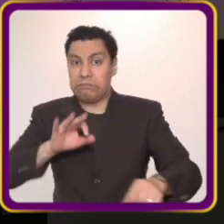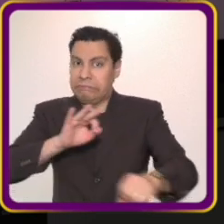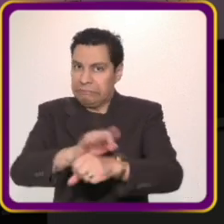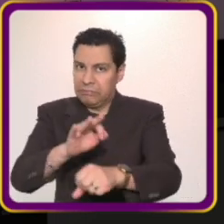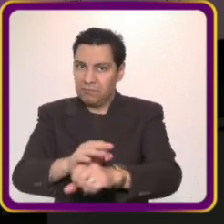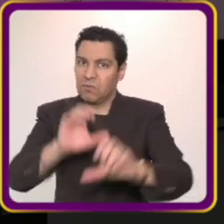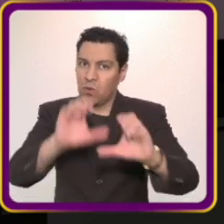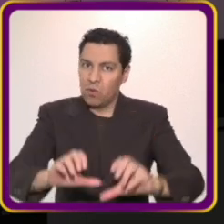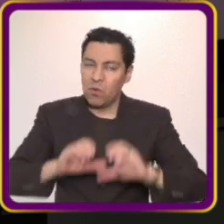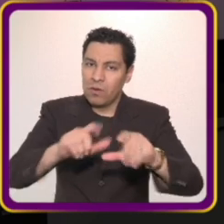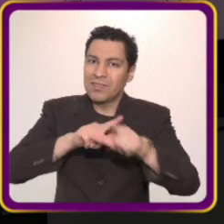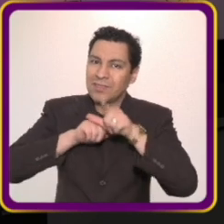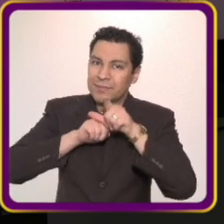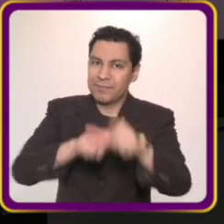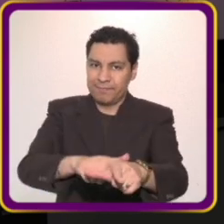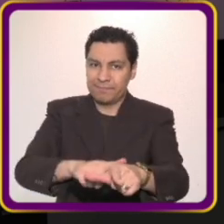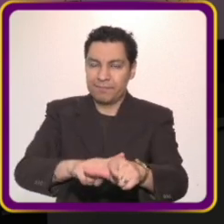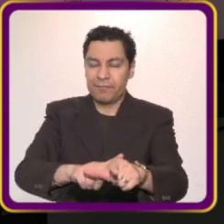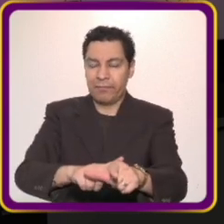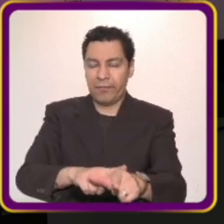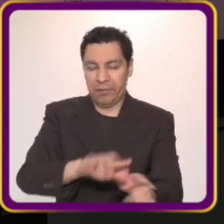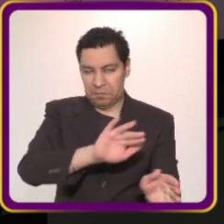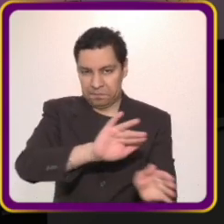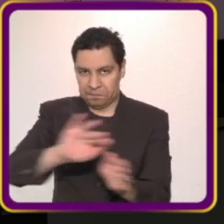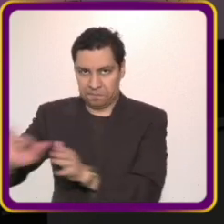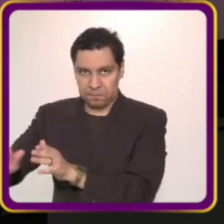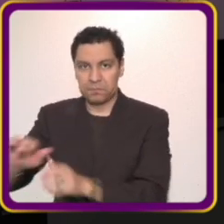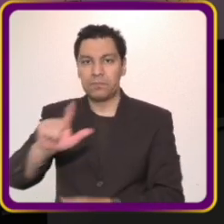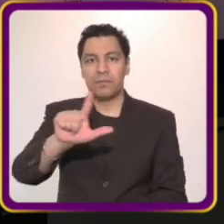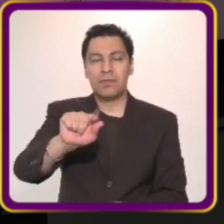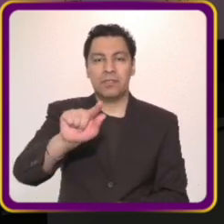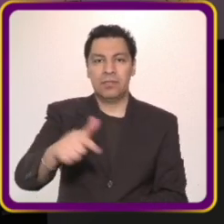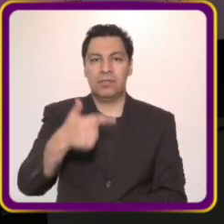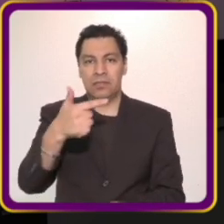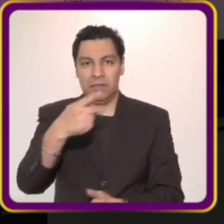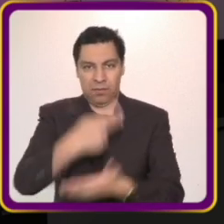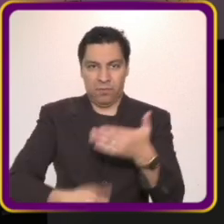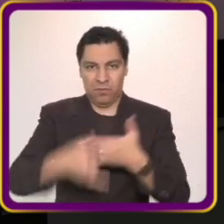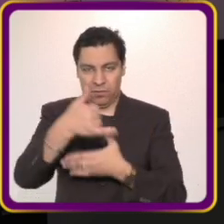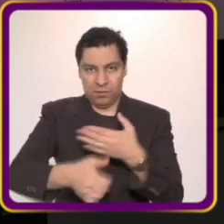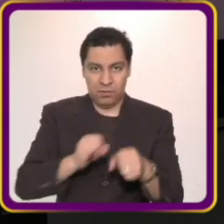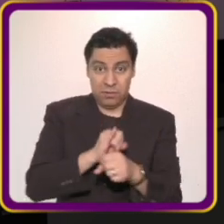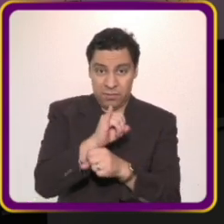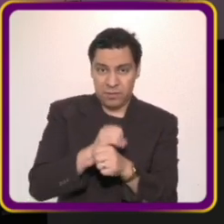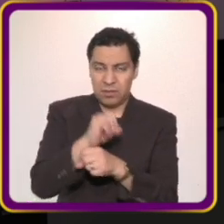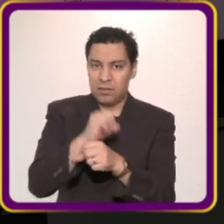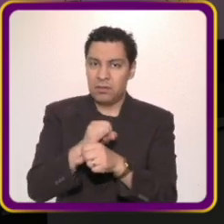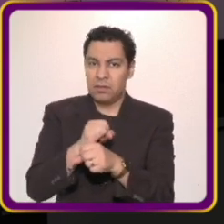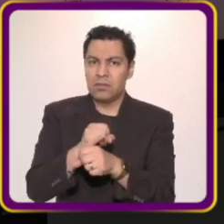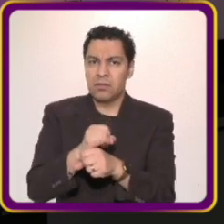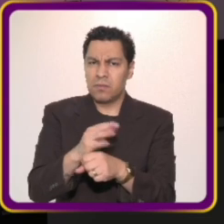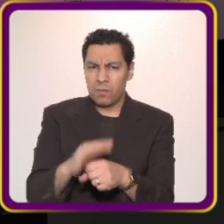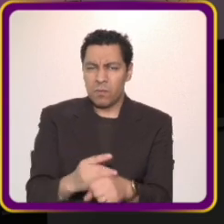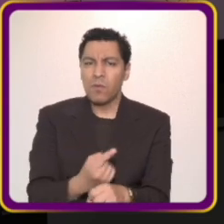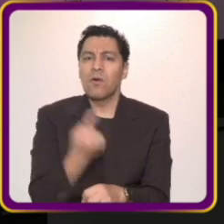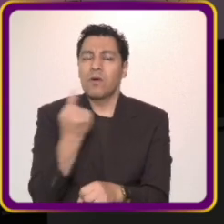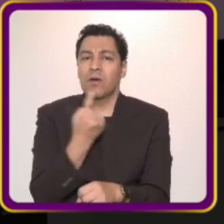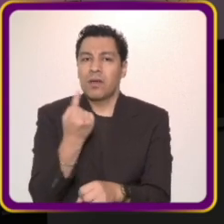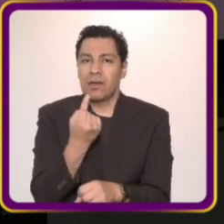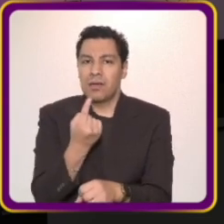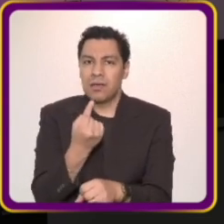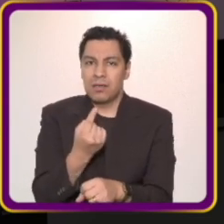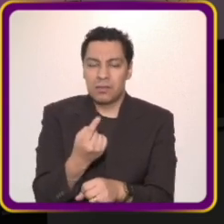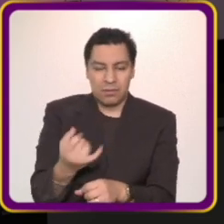77 historias de periodismo de investigación lo dicen todo. ¿Por qué debe de existir el acceso a la información? Porque si